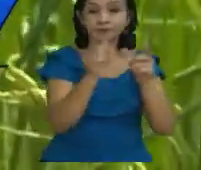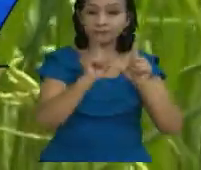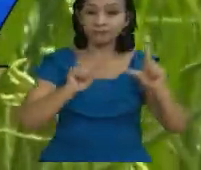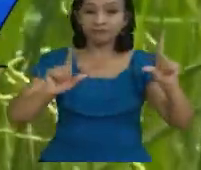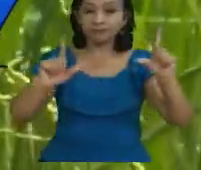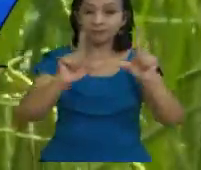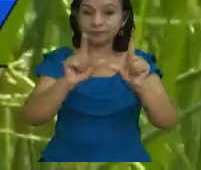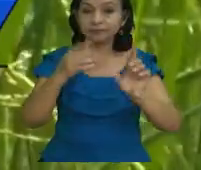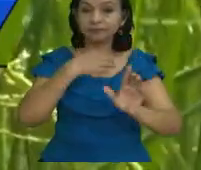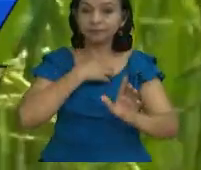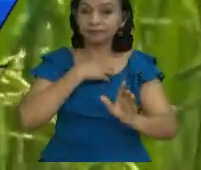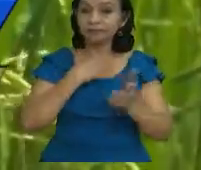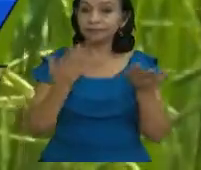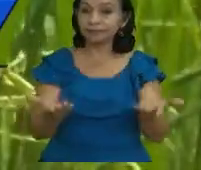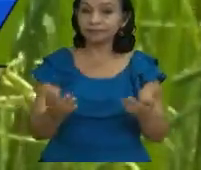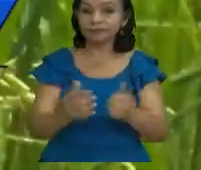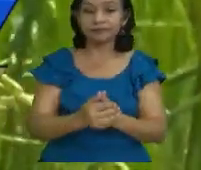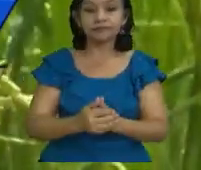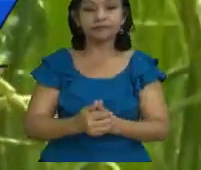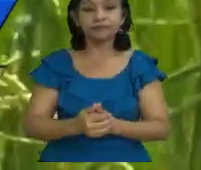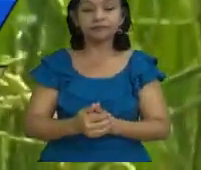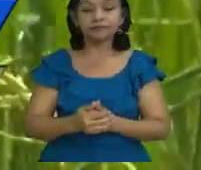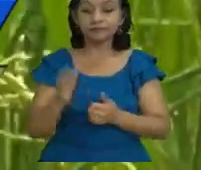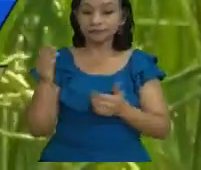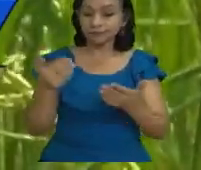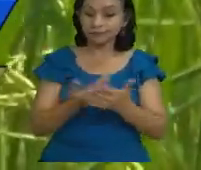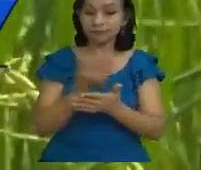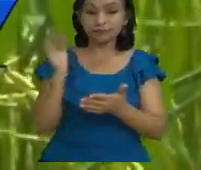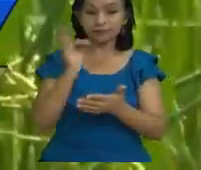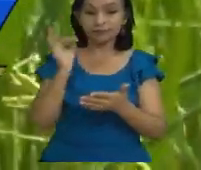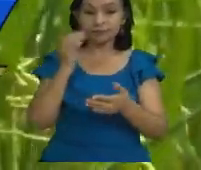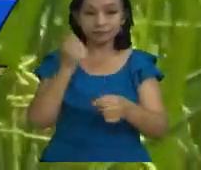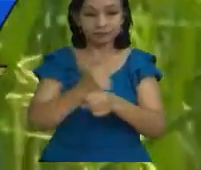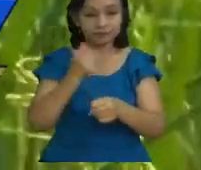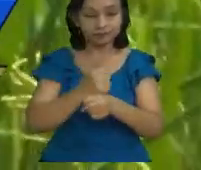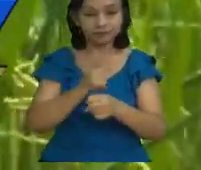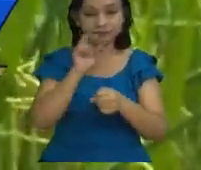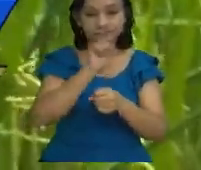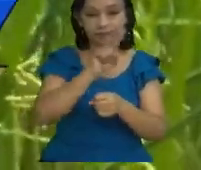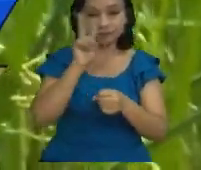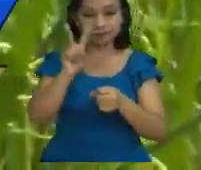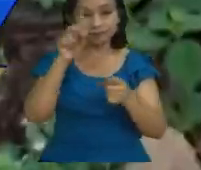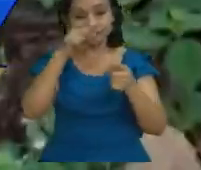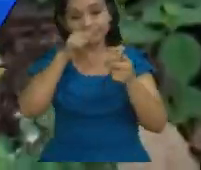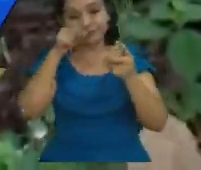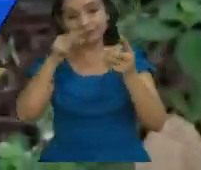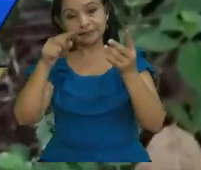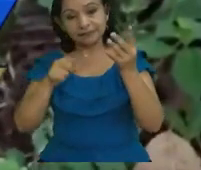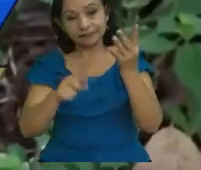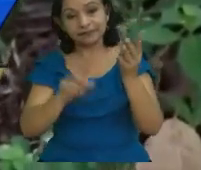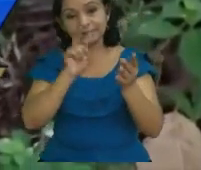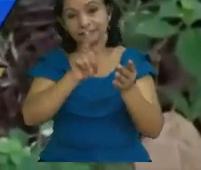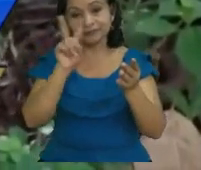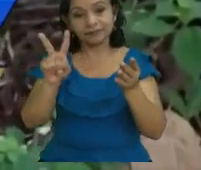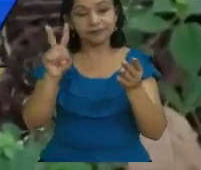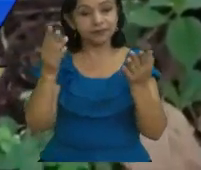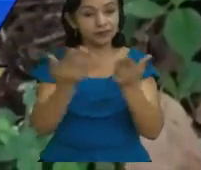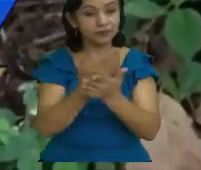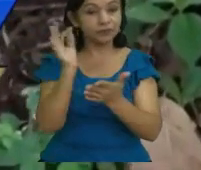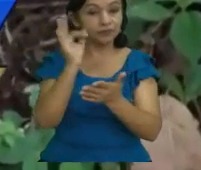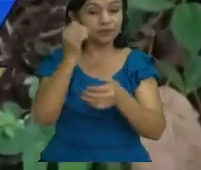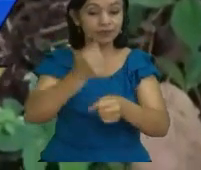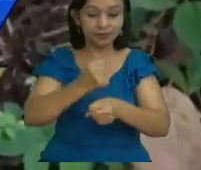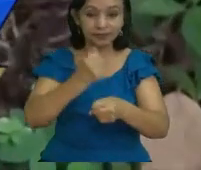Porque con esto de las estrategias, que ya todos conocemos, ya íbamos 22, 22 estrategias. 22 estrategias.